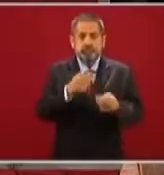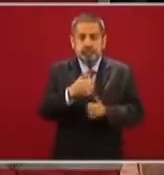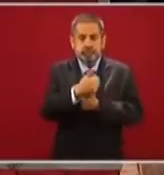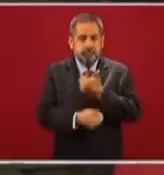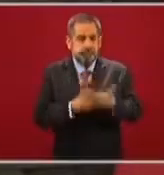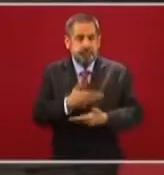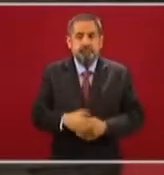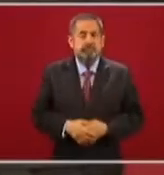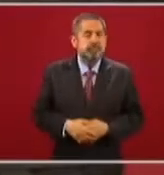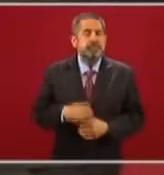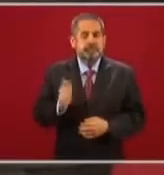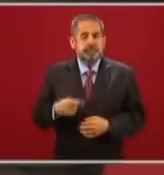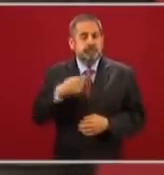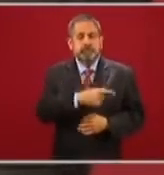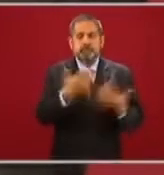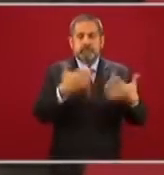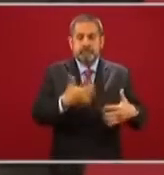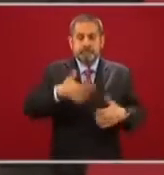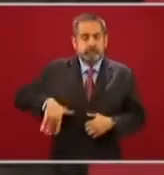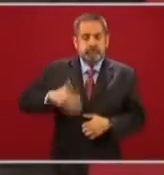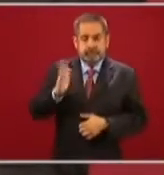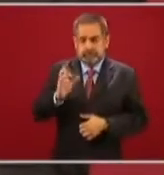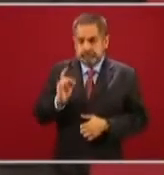mercantil, como es el caso de la empresa que ya se señaló.